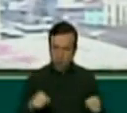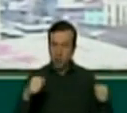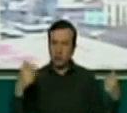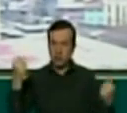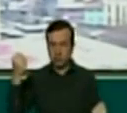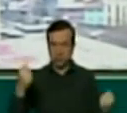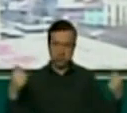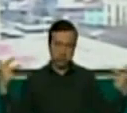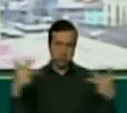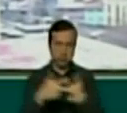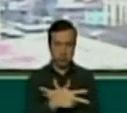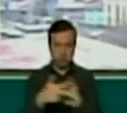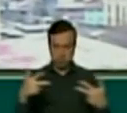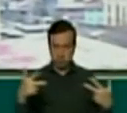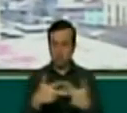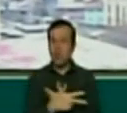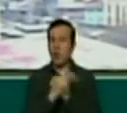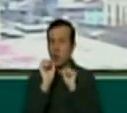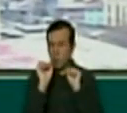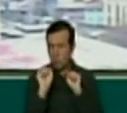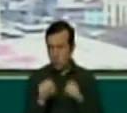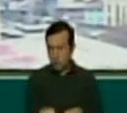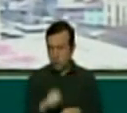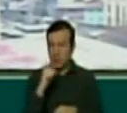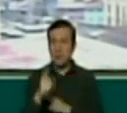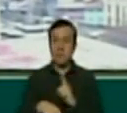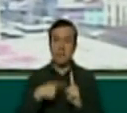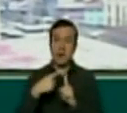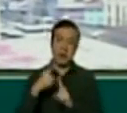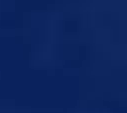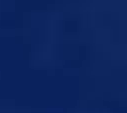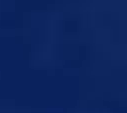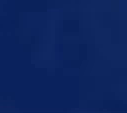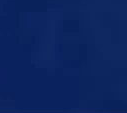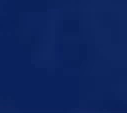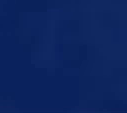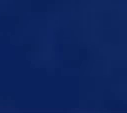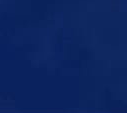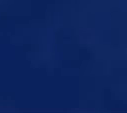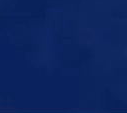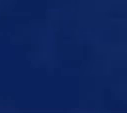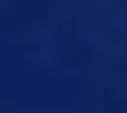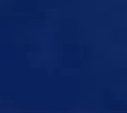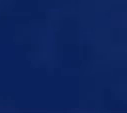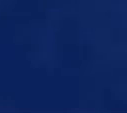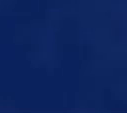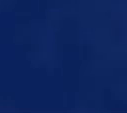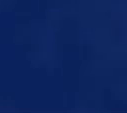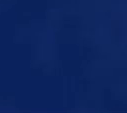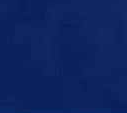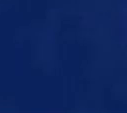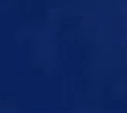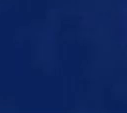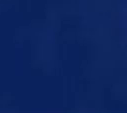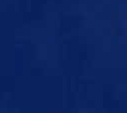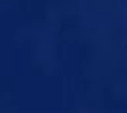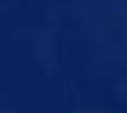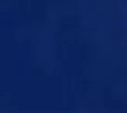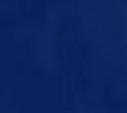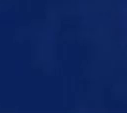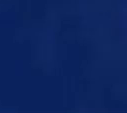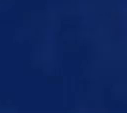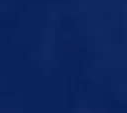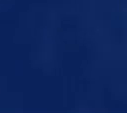se permite en fronteras, se permite también la carga aérea, evidentemente. Hasta el momento en el Ecuador se registran 4.965